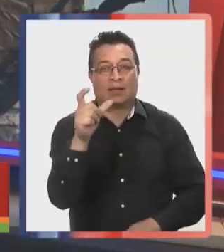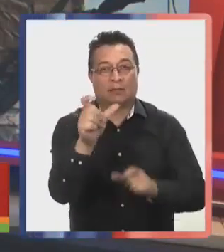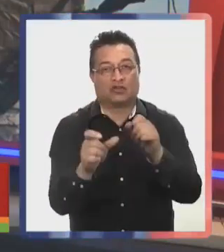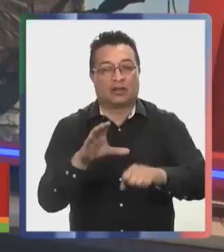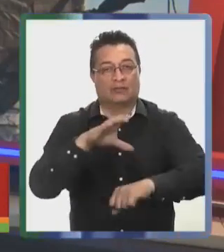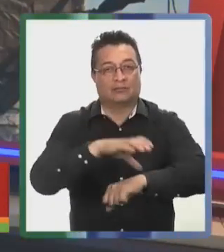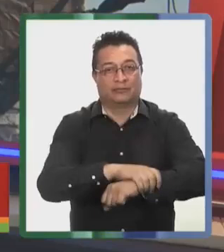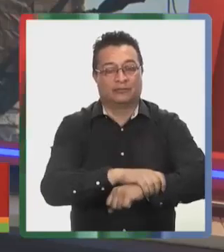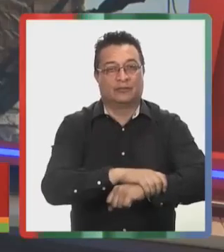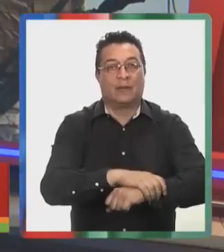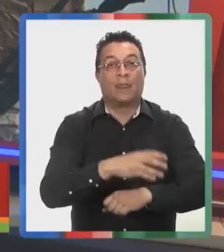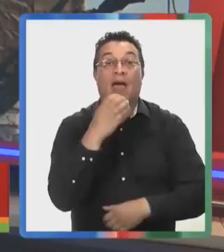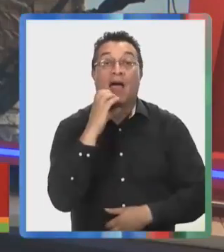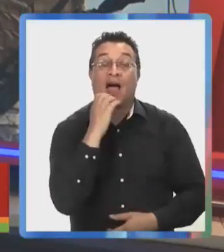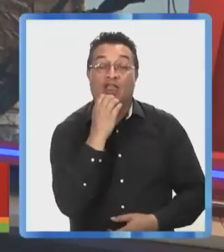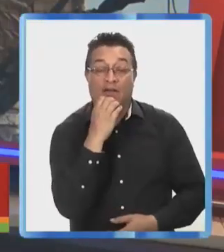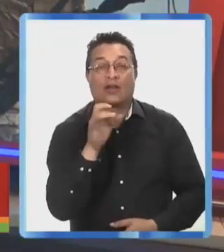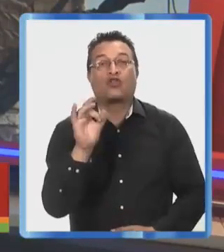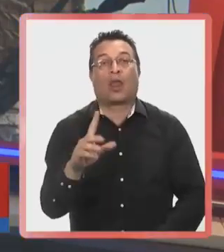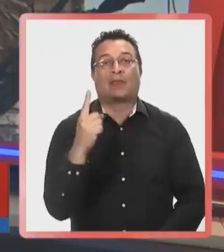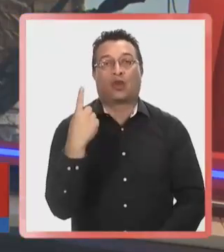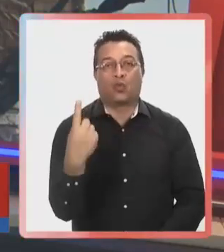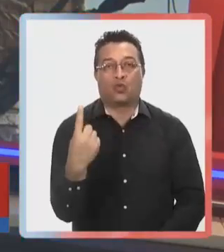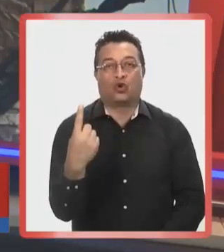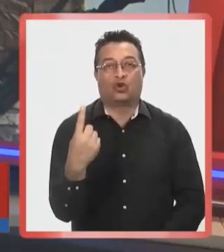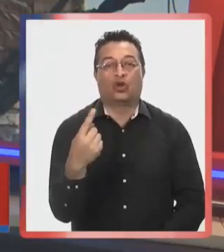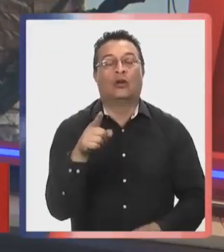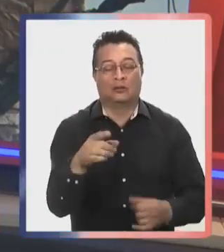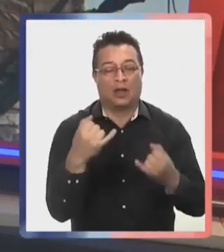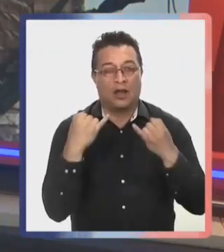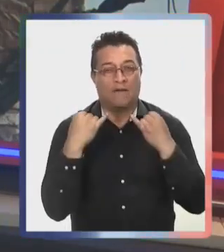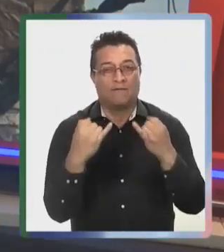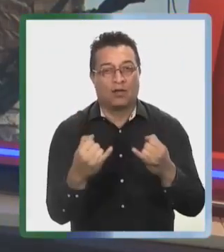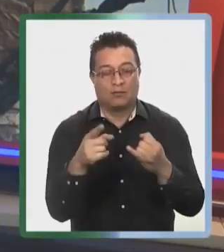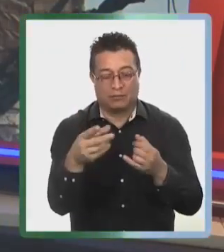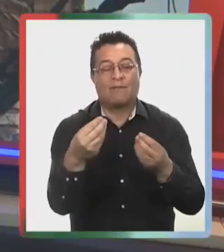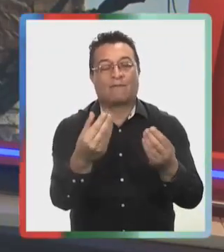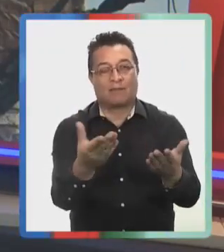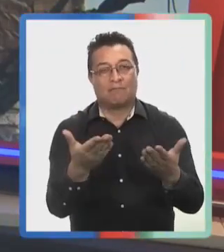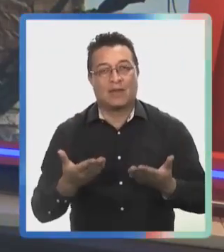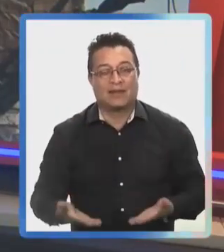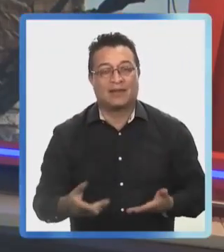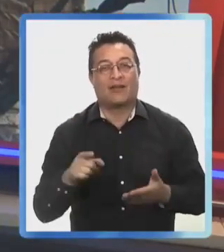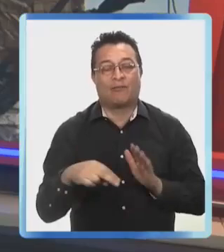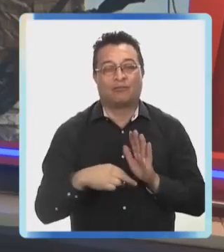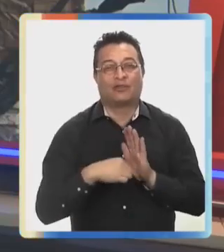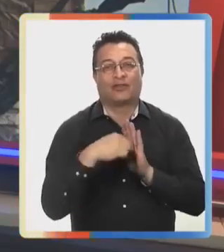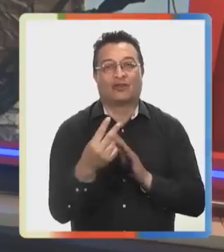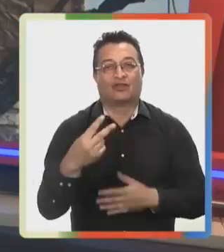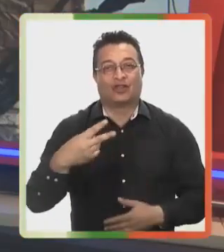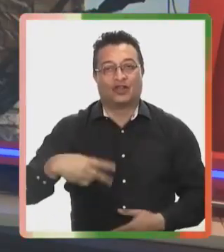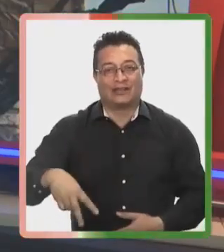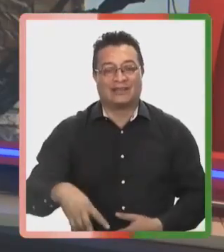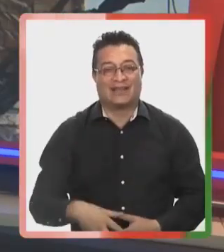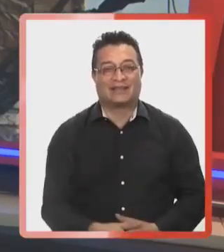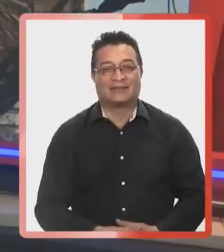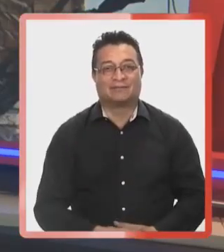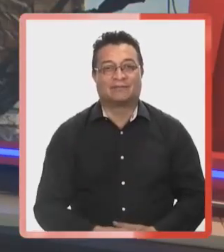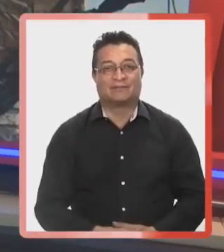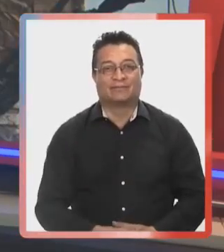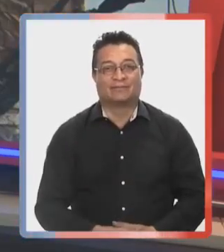23 personas detenidas, mientras que Antofagasta solo una. Con el siguiente informe les damos la bienvenida a Portavoz